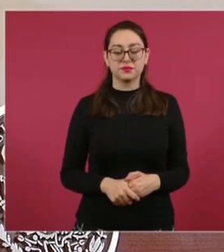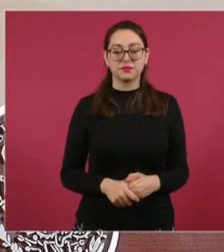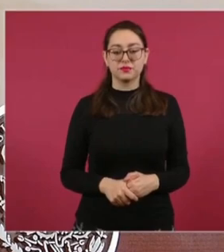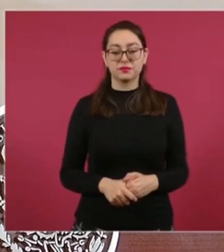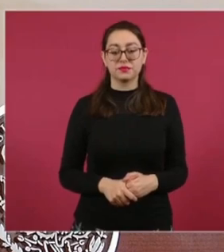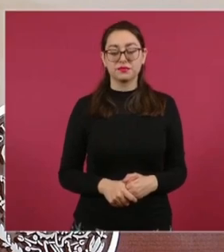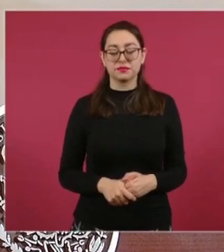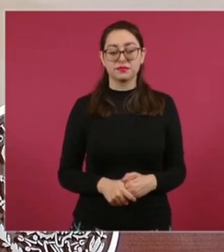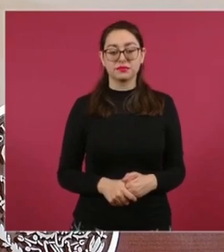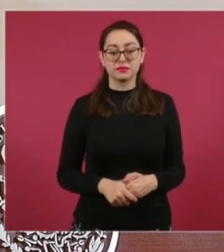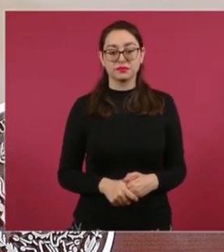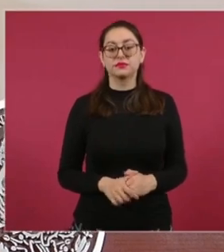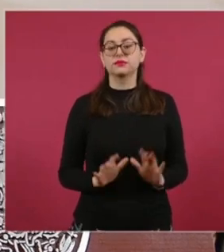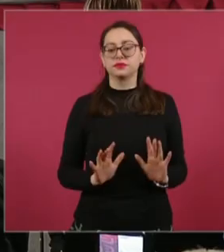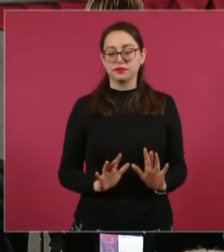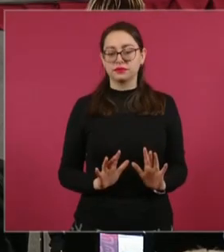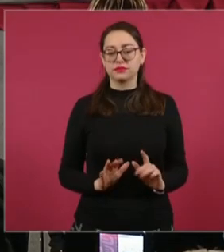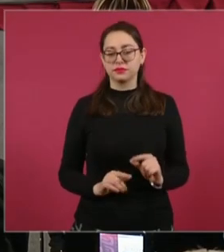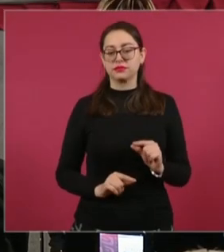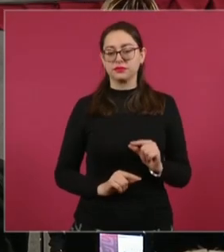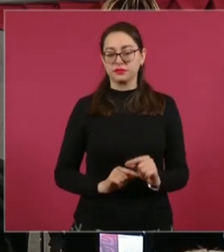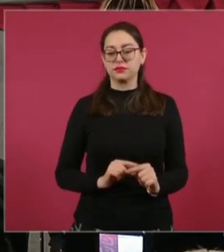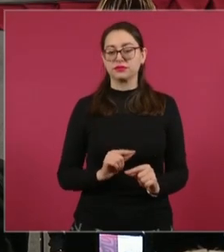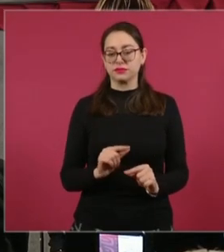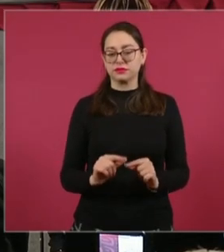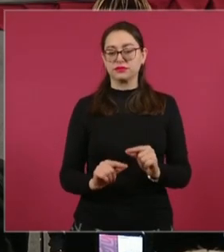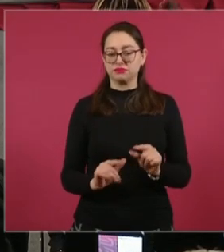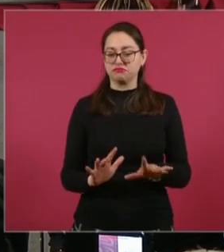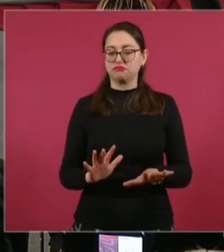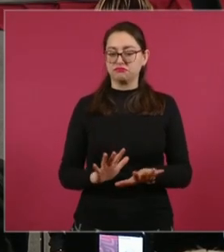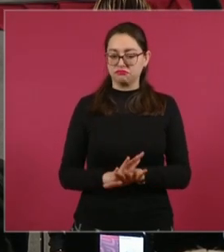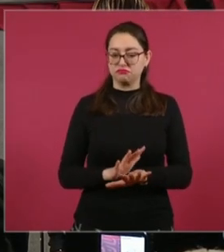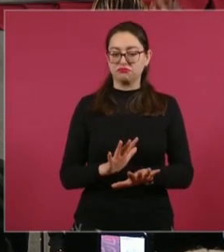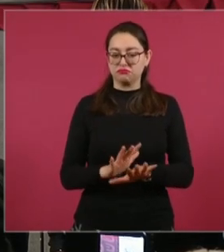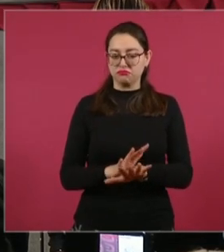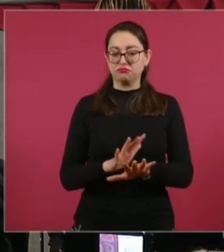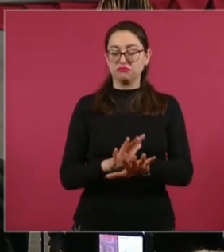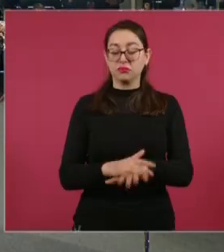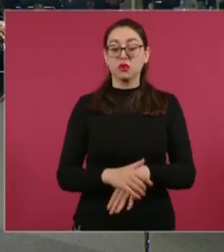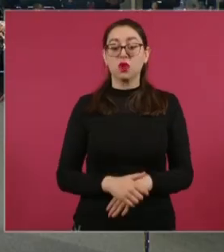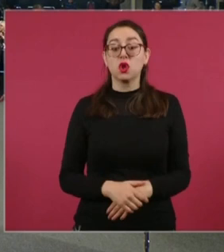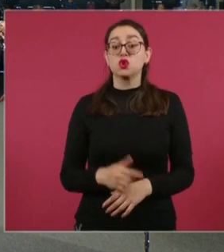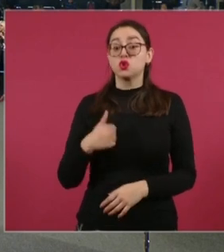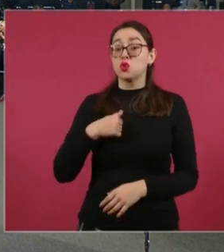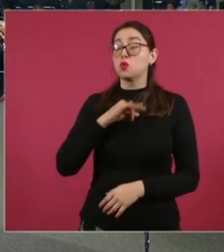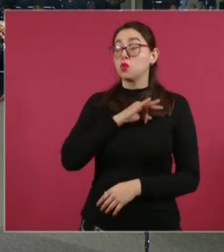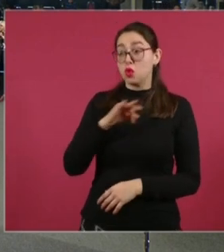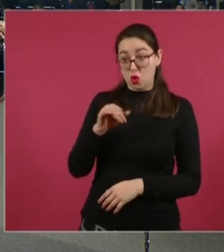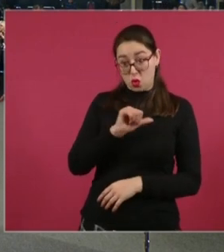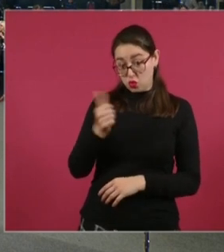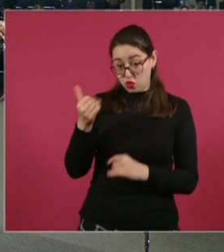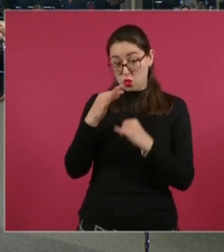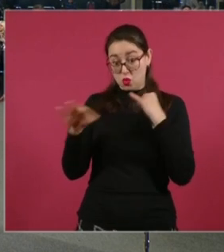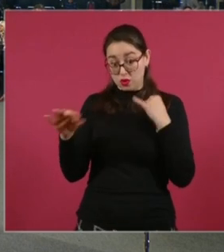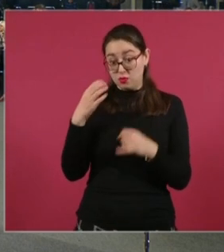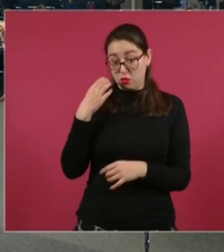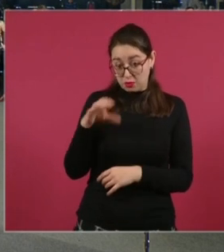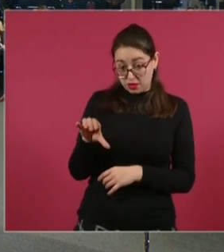Pero ya van cambiando las cosas poco a poco. ¿Se me permite unos comentarios últimos? Sí. Sí.